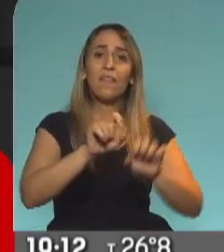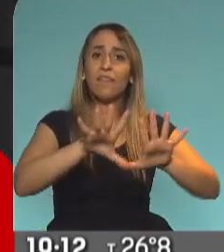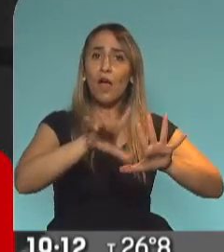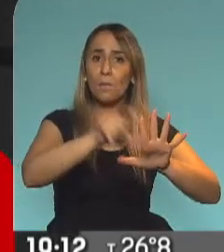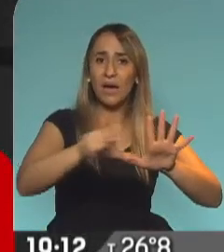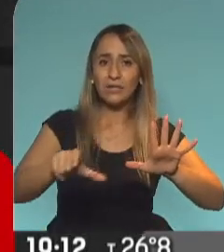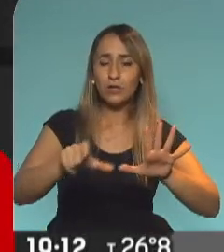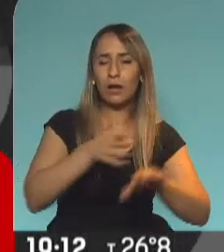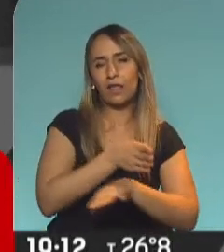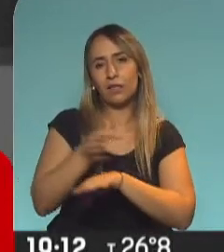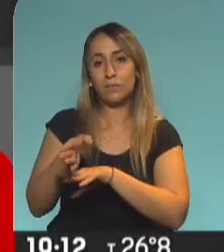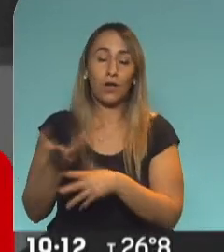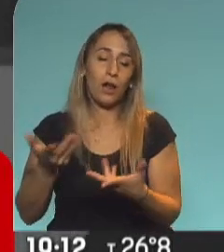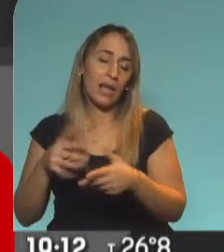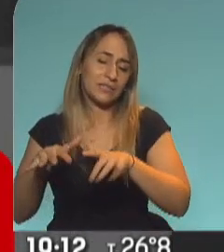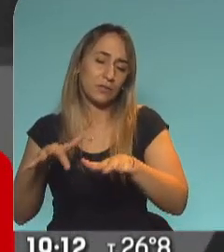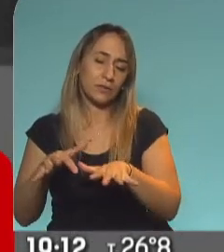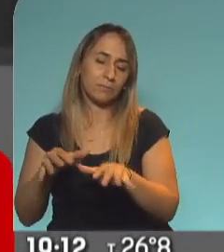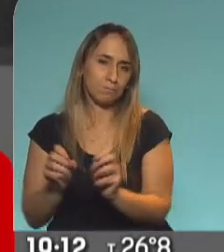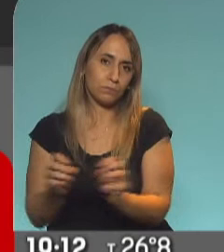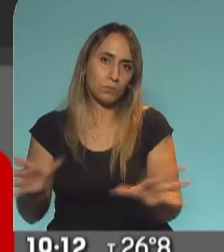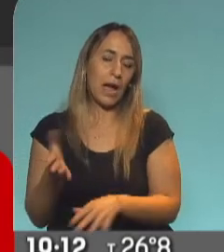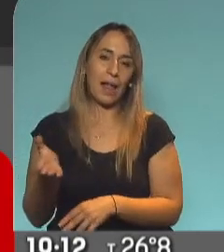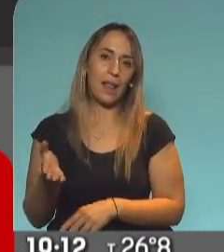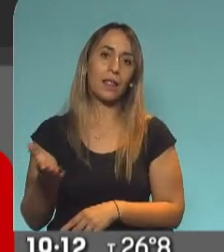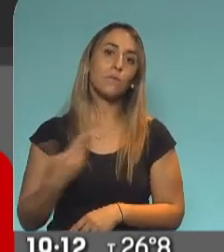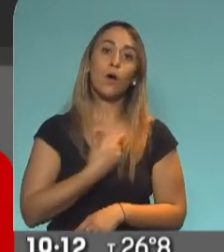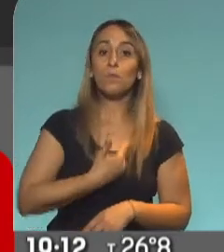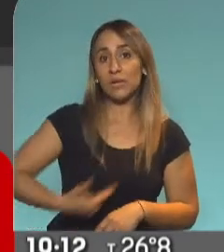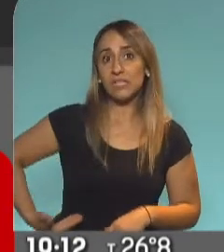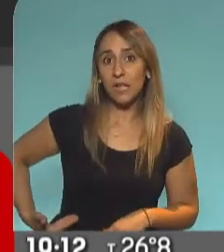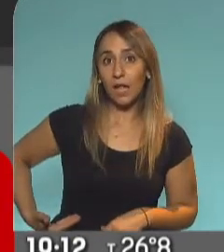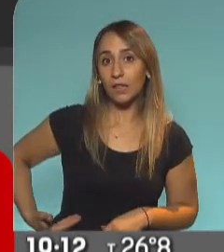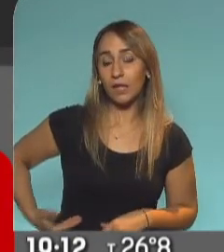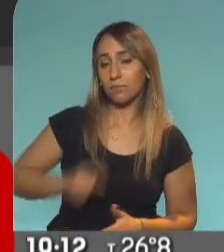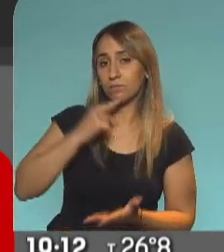situación incorrecta, reprochable, que el presidente ha tomado una medida